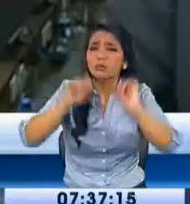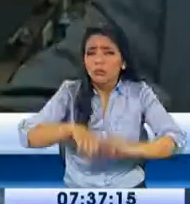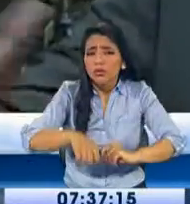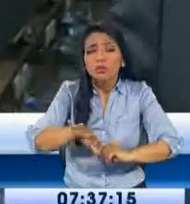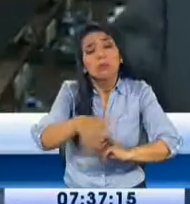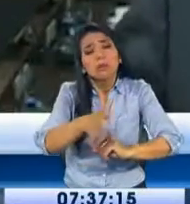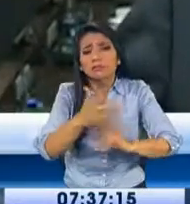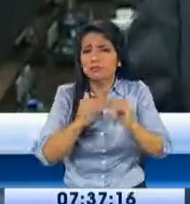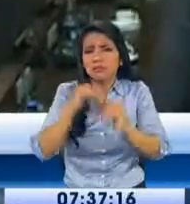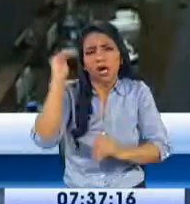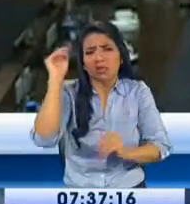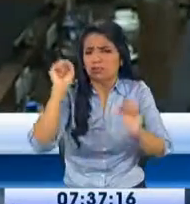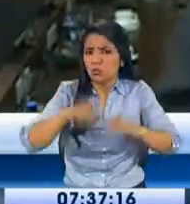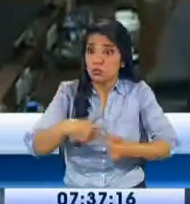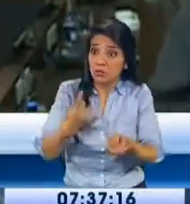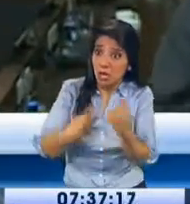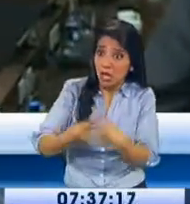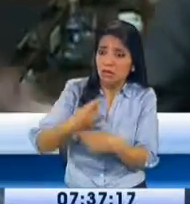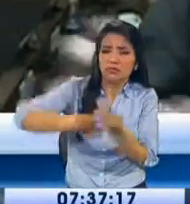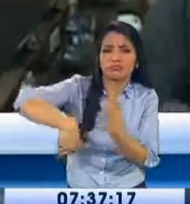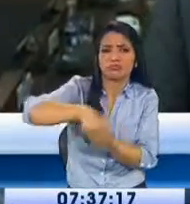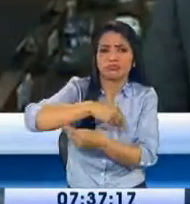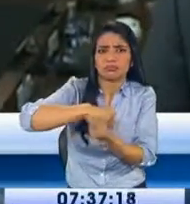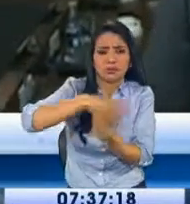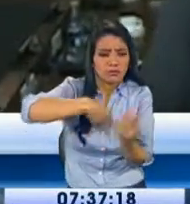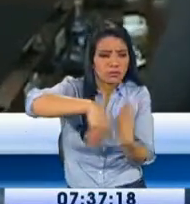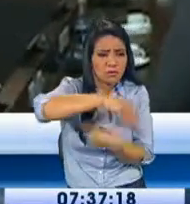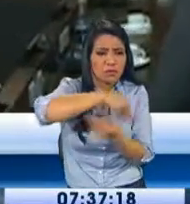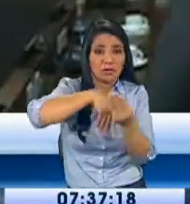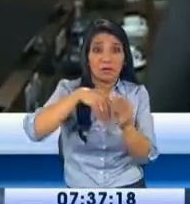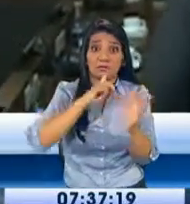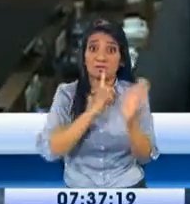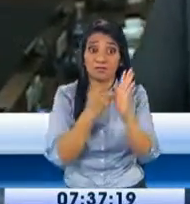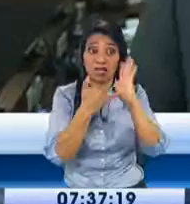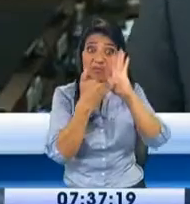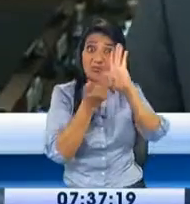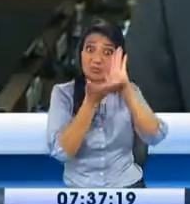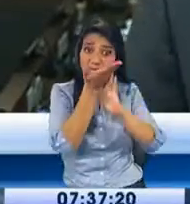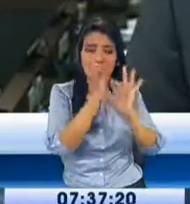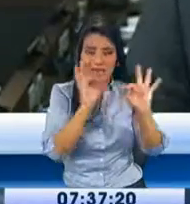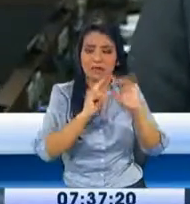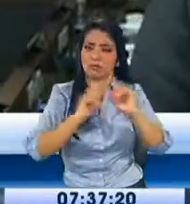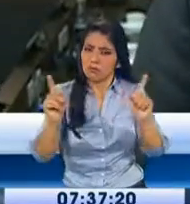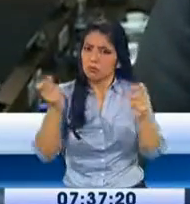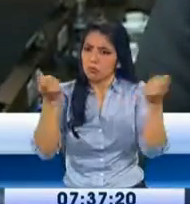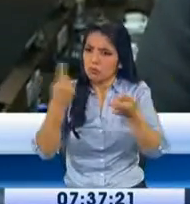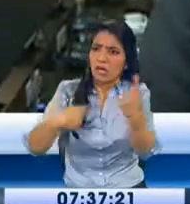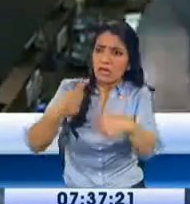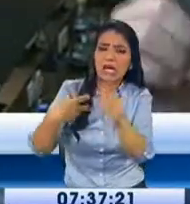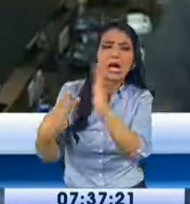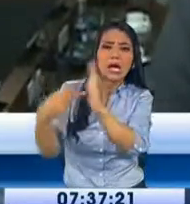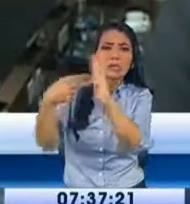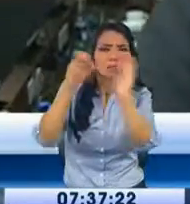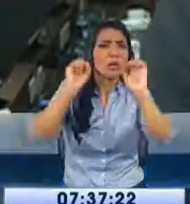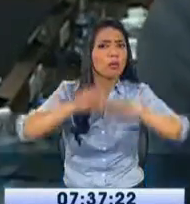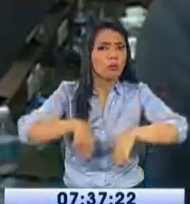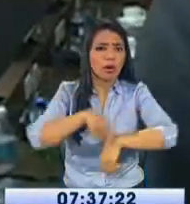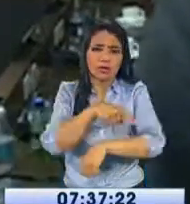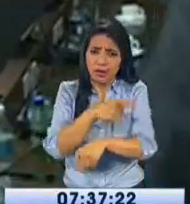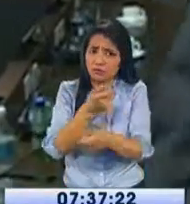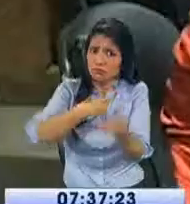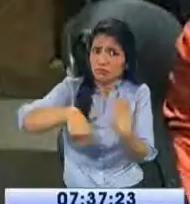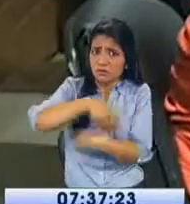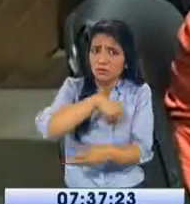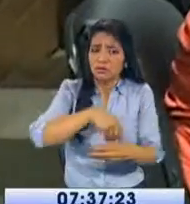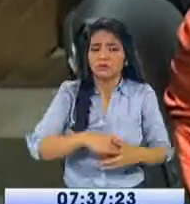podrían ser aún mayores, con lo cual podríamos compensar esta pequeña brecha presupuestaria que se va a generar por no subir los